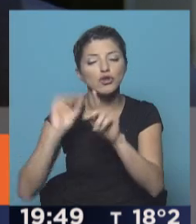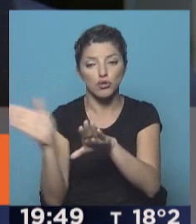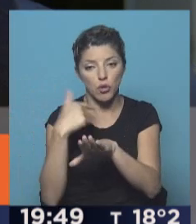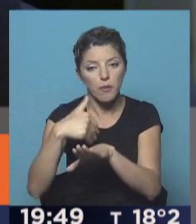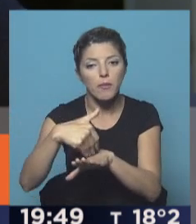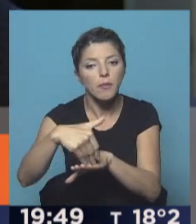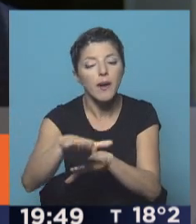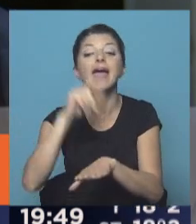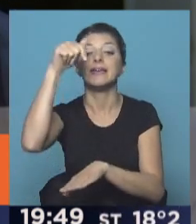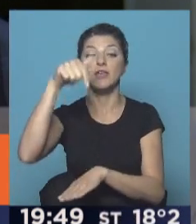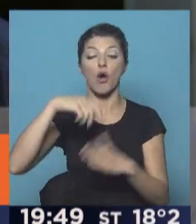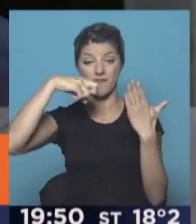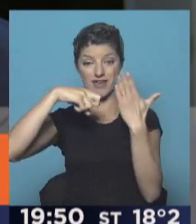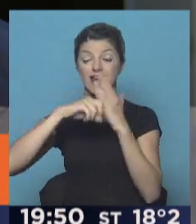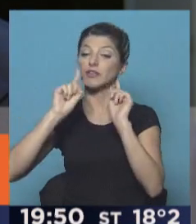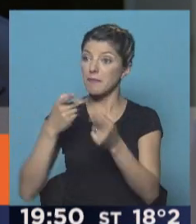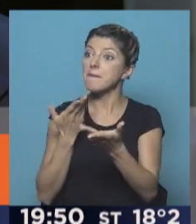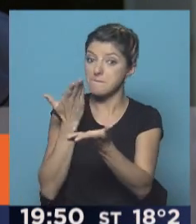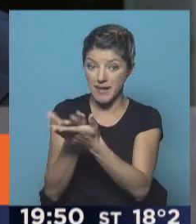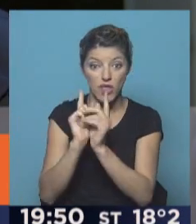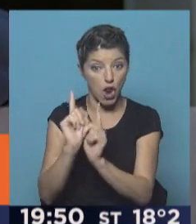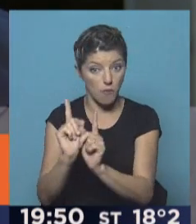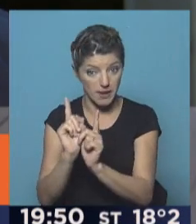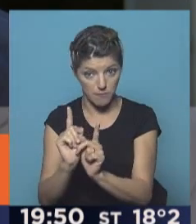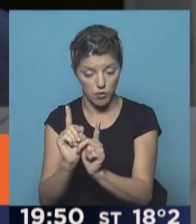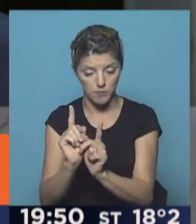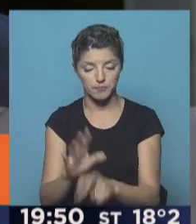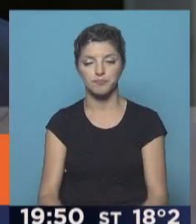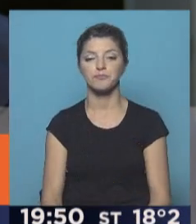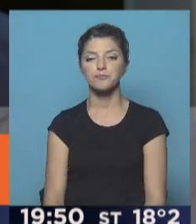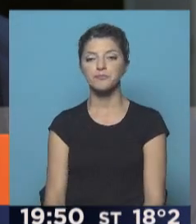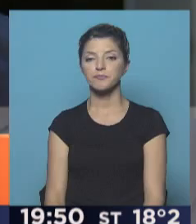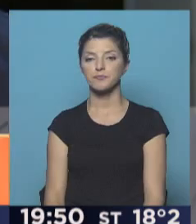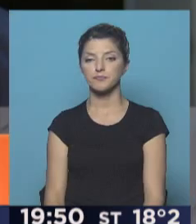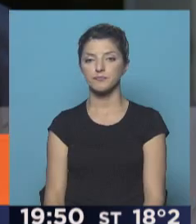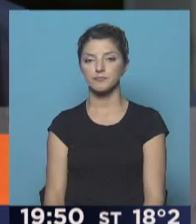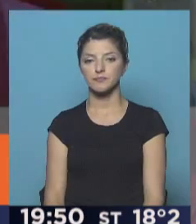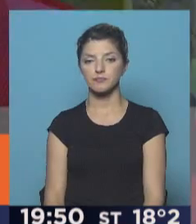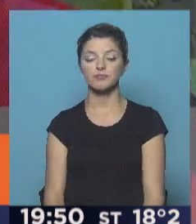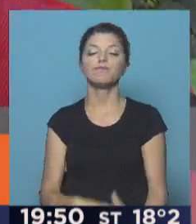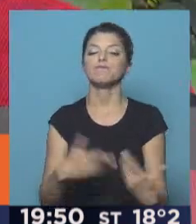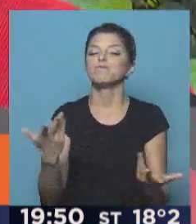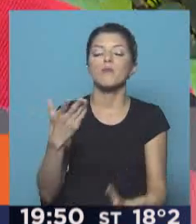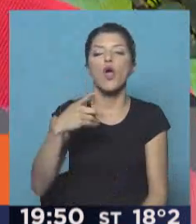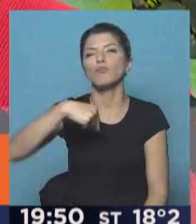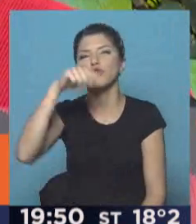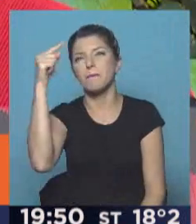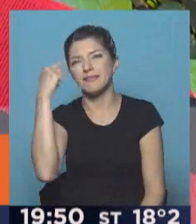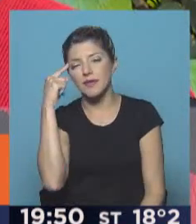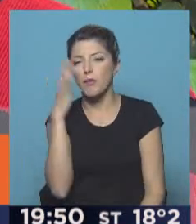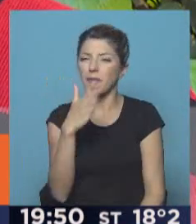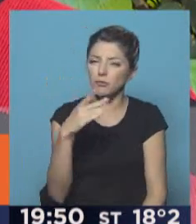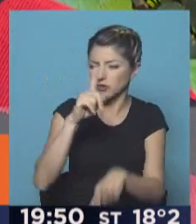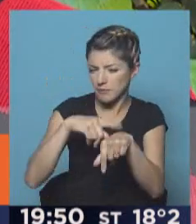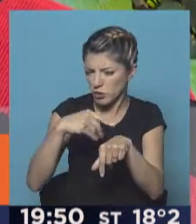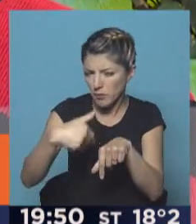con el pedido de la Fiscalía de Estado de cerrar esa instrucción y elevar. Así que nosotros calculamos que en un breve lapso de